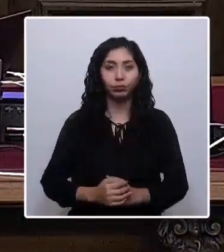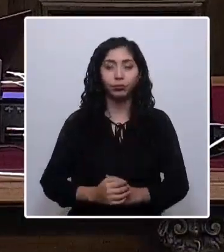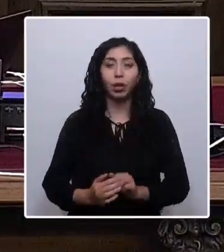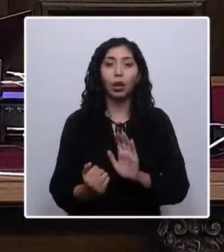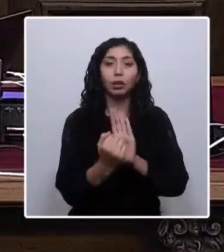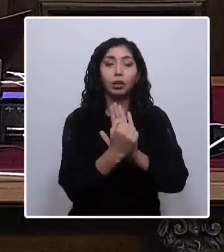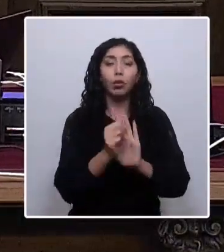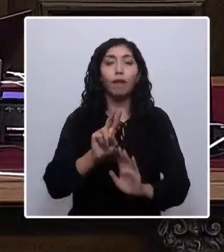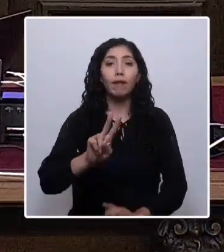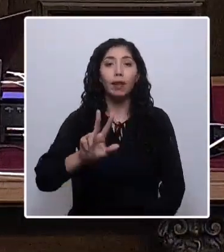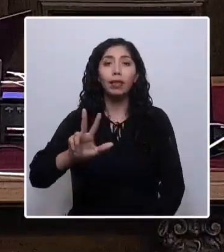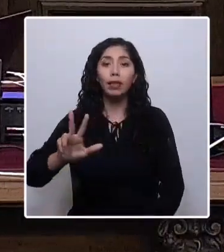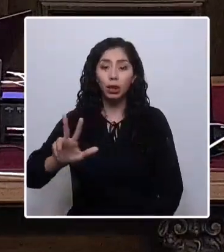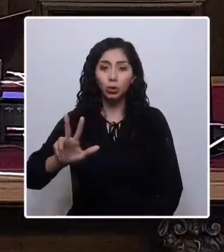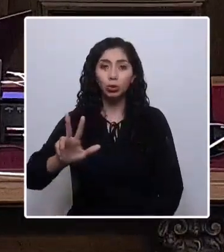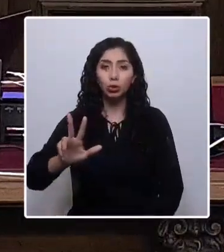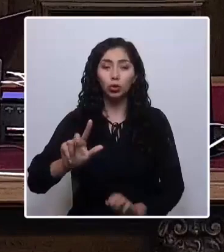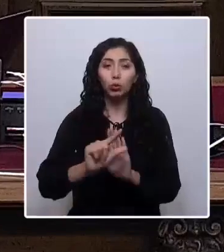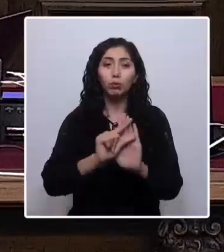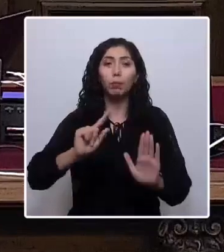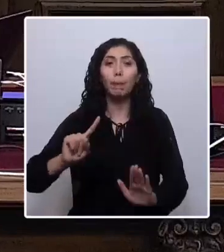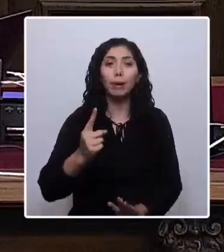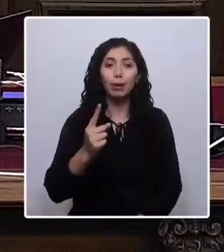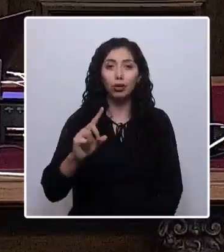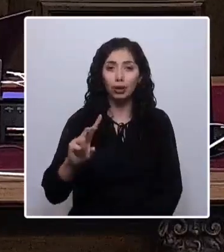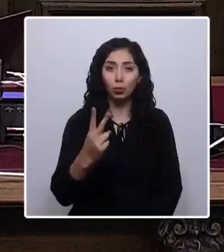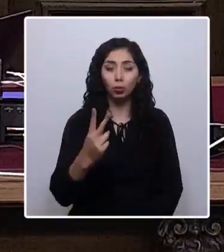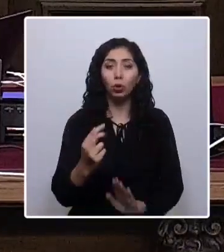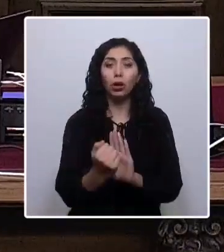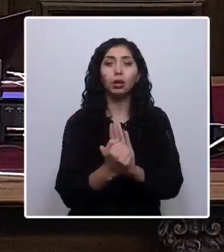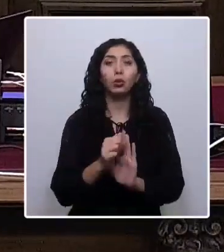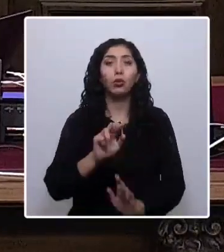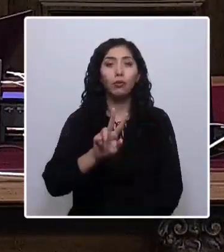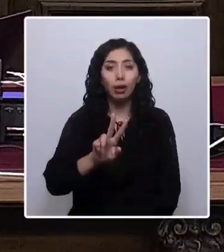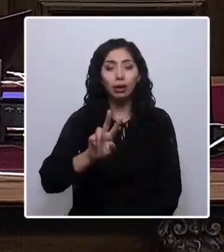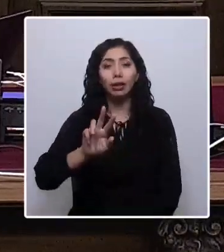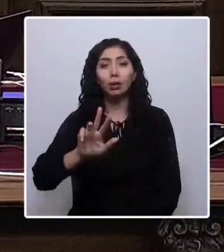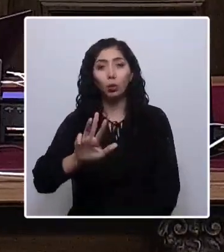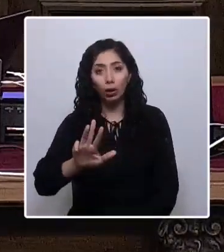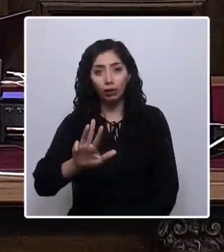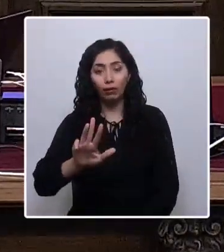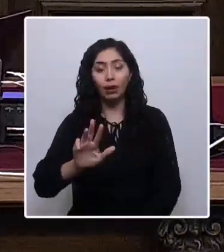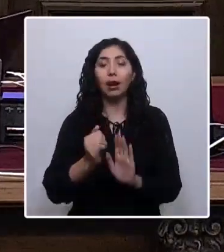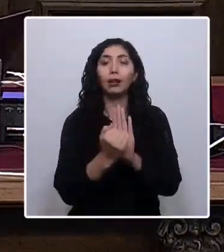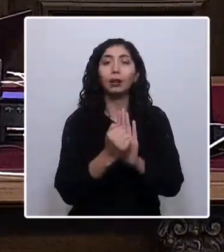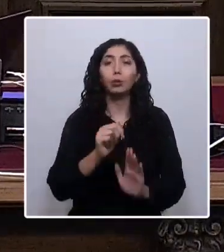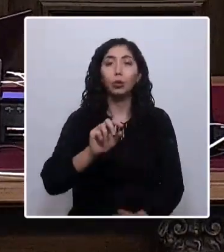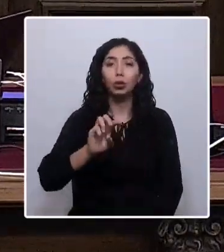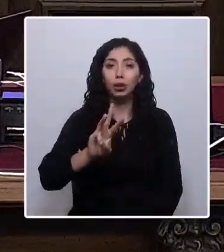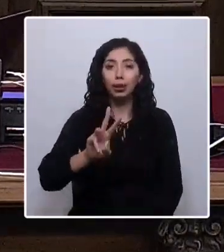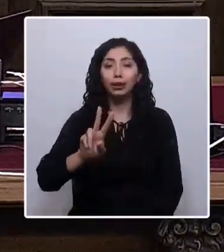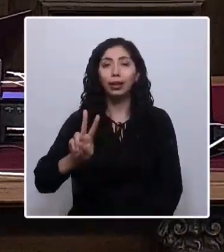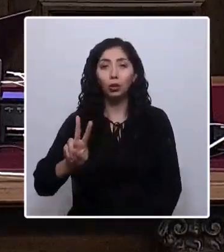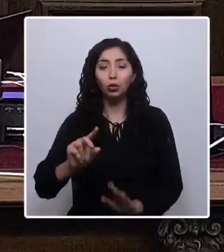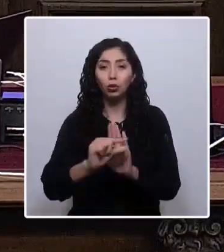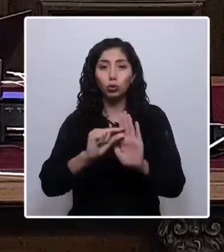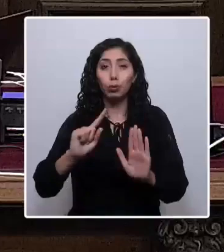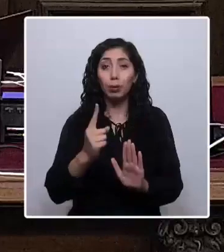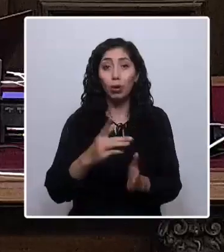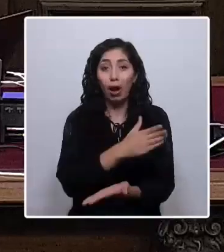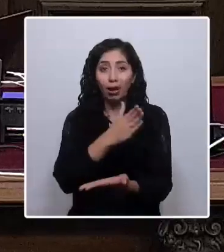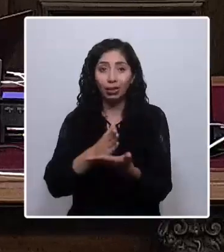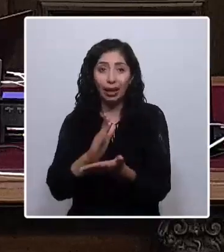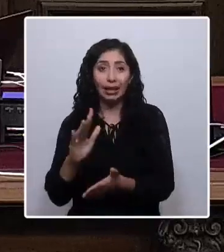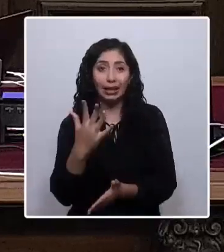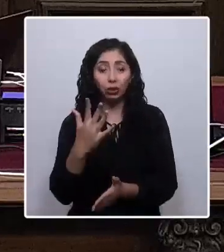artículos 28, incisos primero y segundo, artículo 29, artículo 32, inciso primero al quinto y